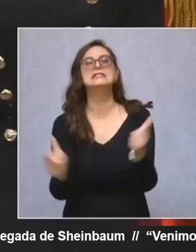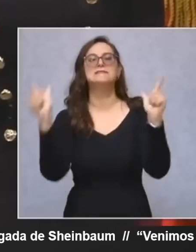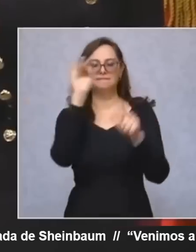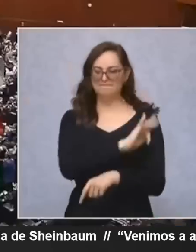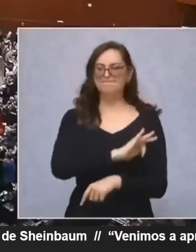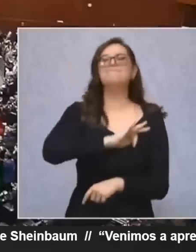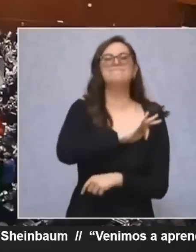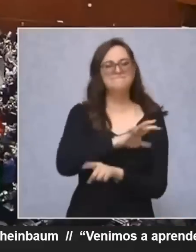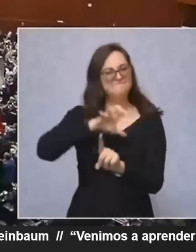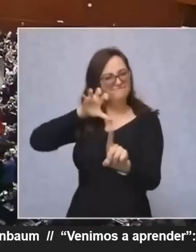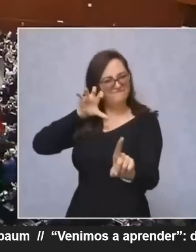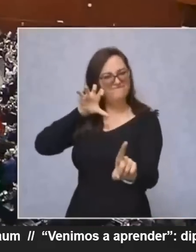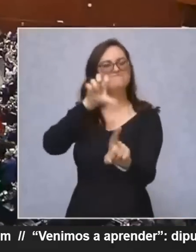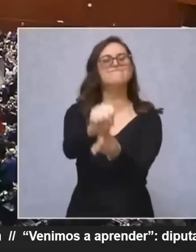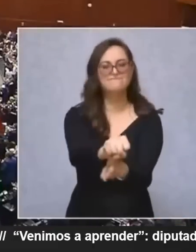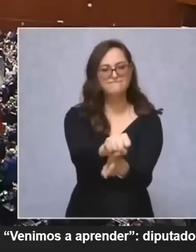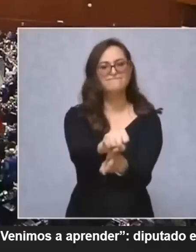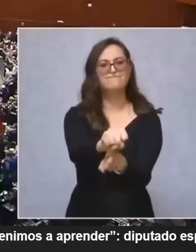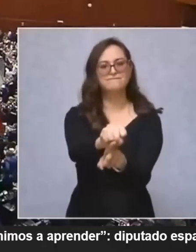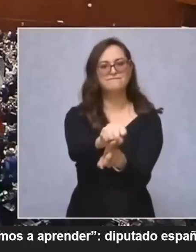felices.